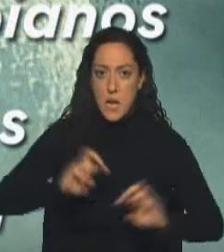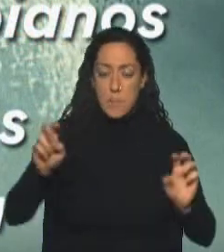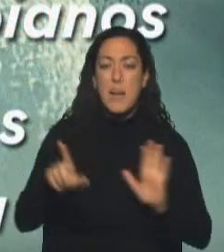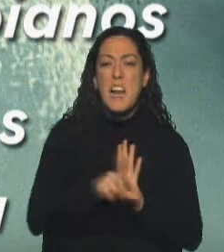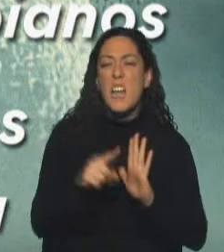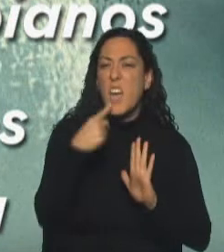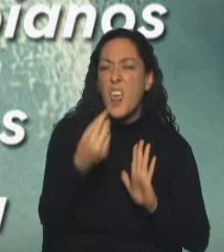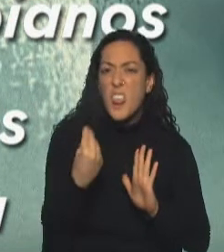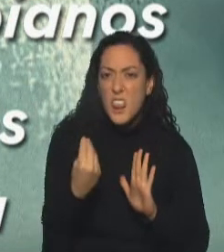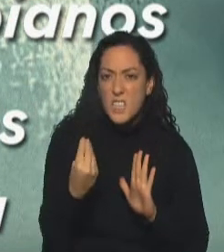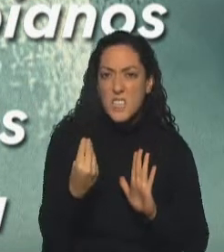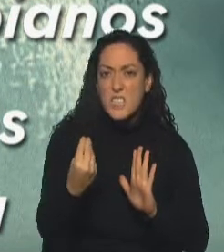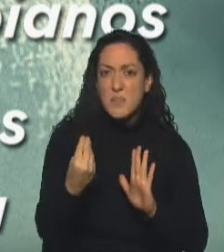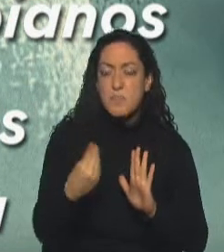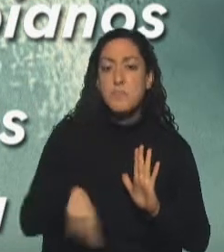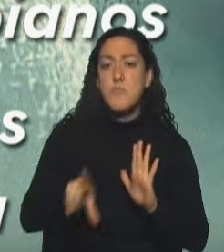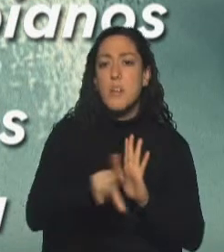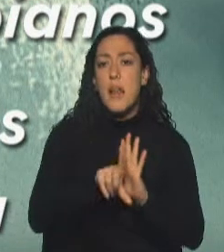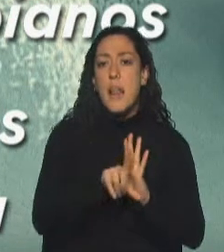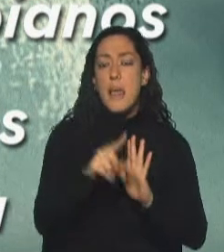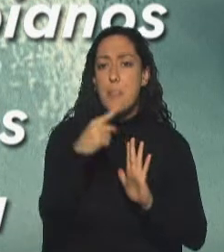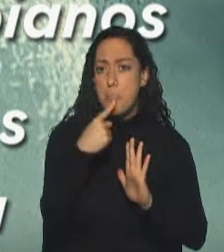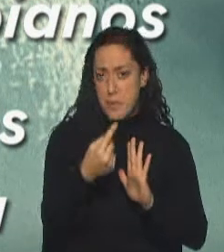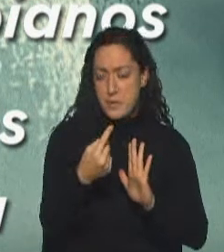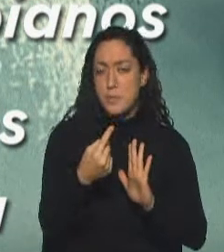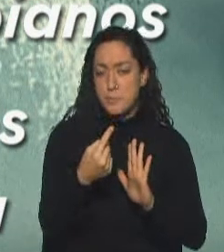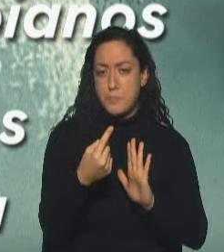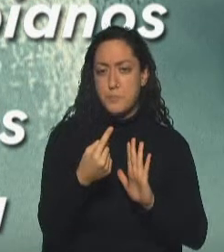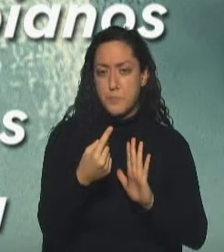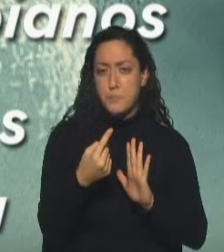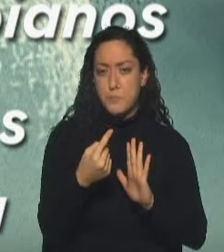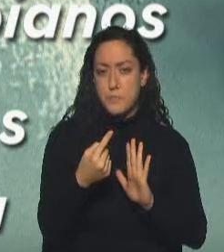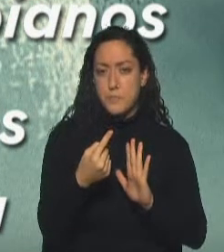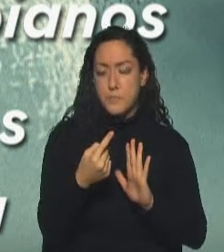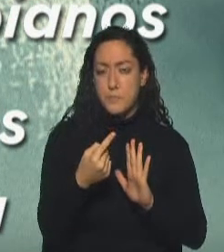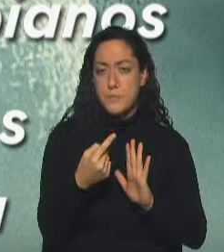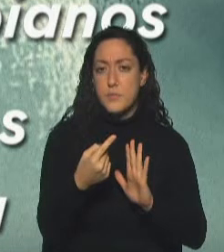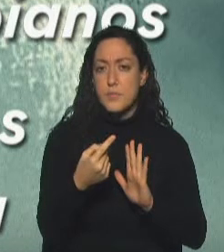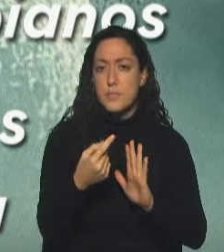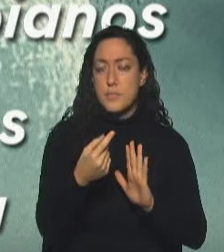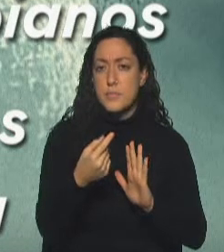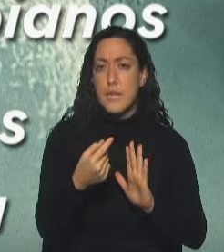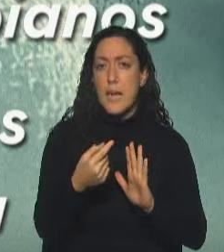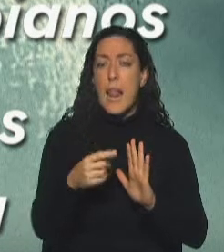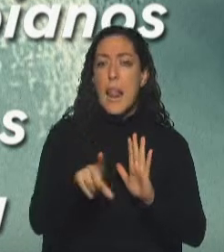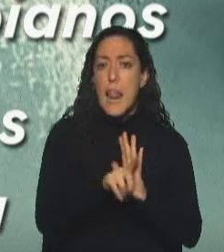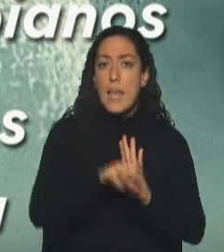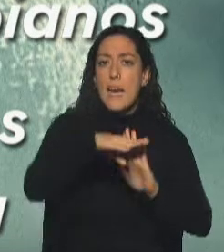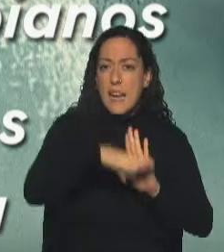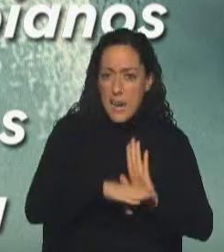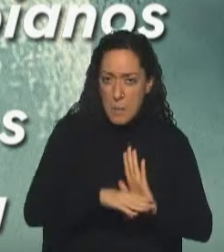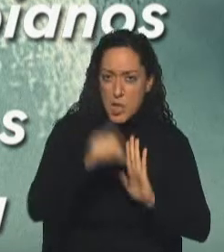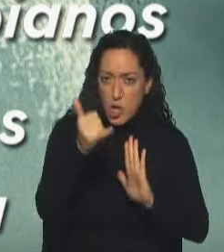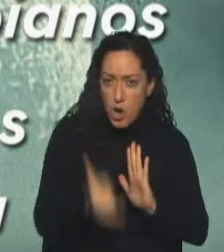algo escuchamos recién la ley dice que ya no se va a poder una vez que esté promulgada y reglamentada ahora